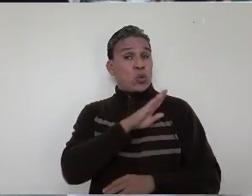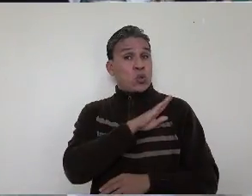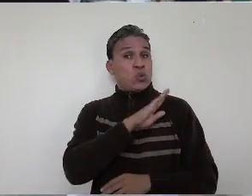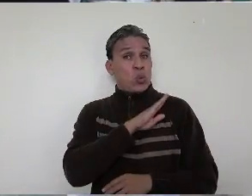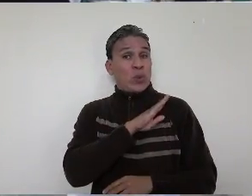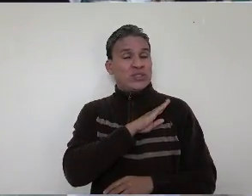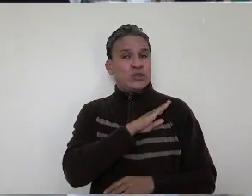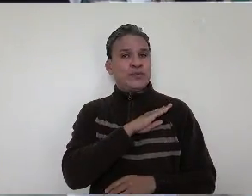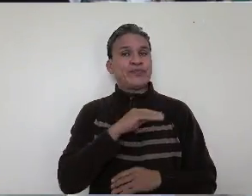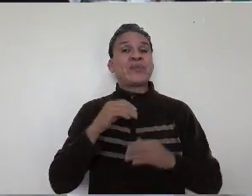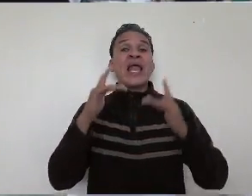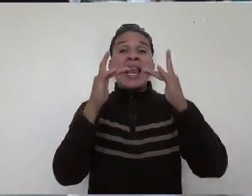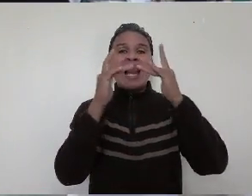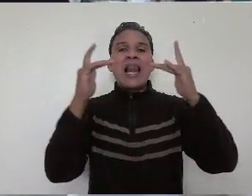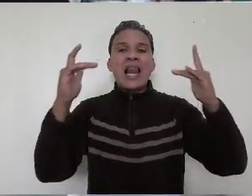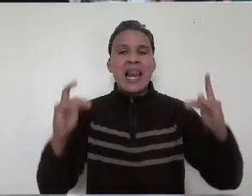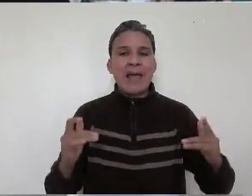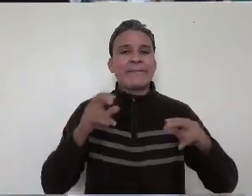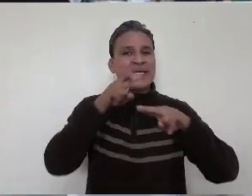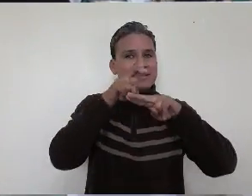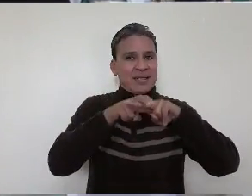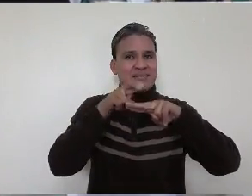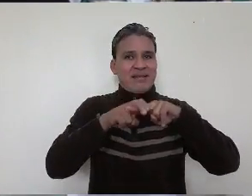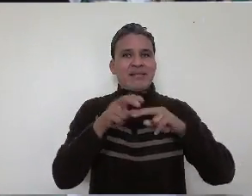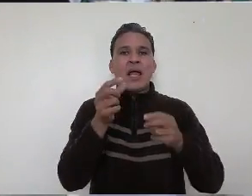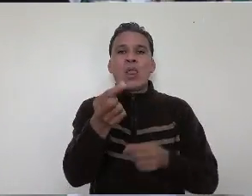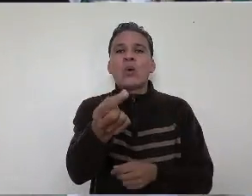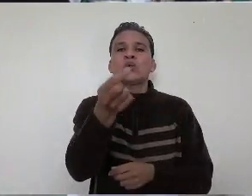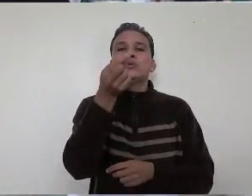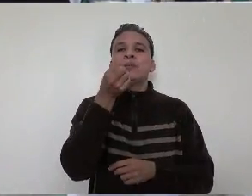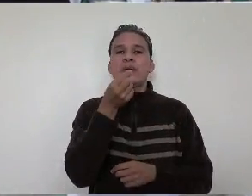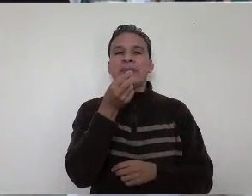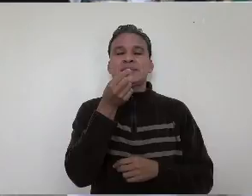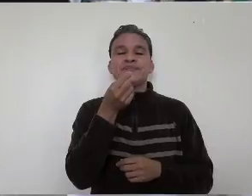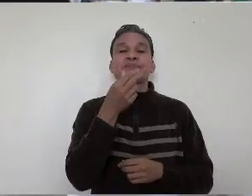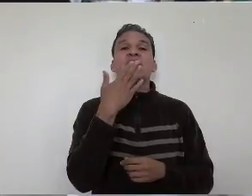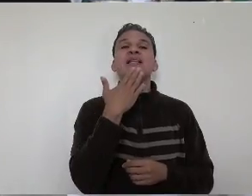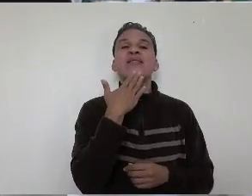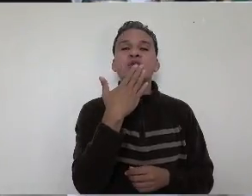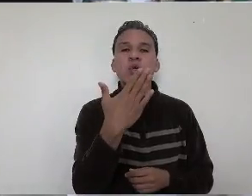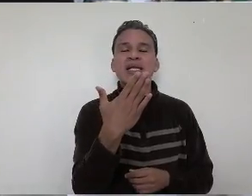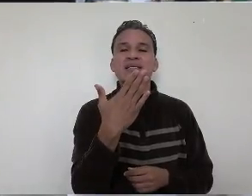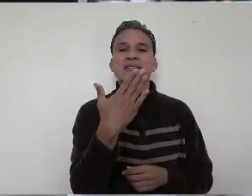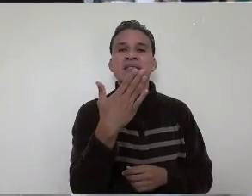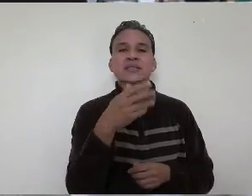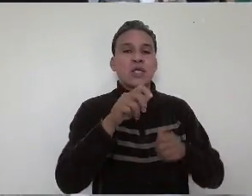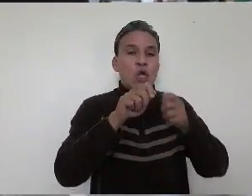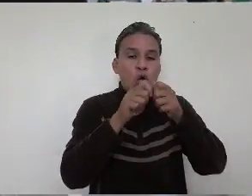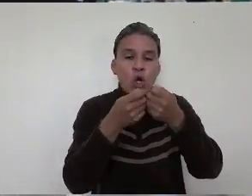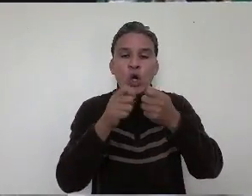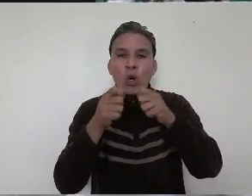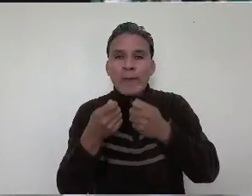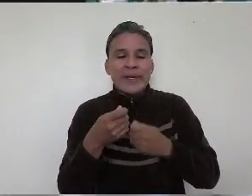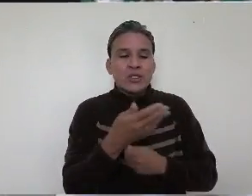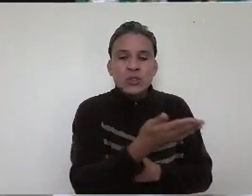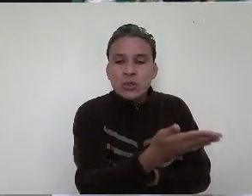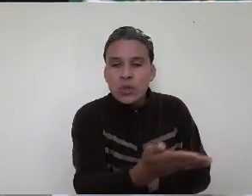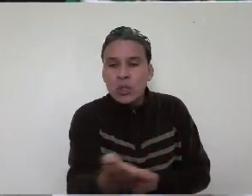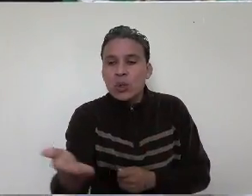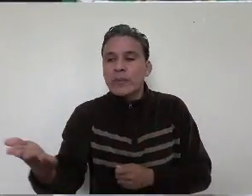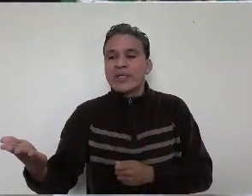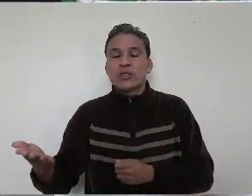con sus discípulos, tomó el pan. Te dio gracias, lo partió y se lo dio diciendo: